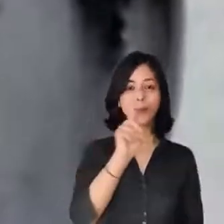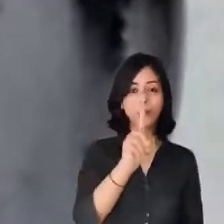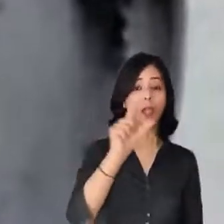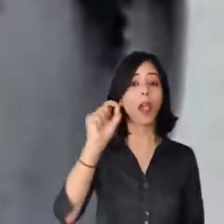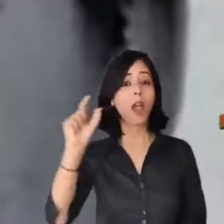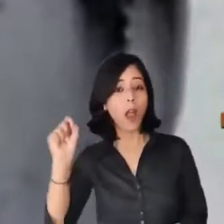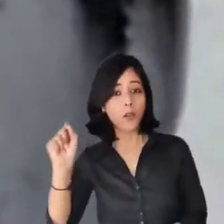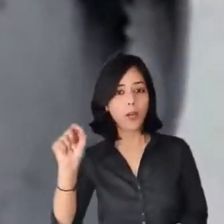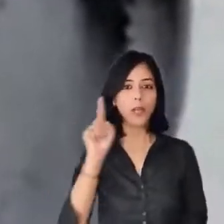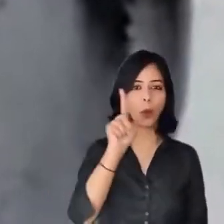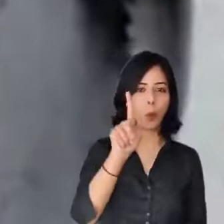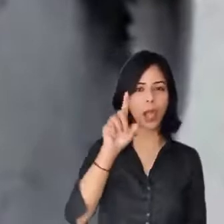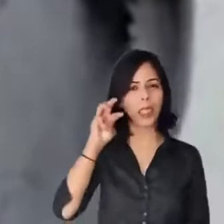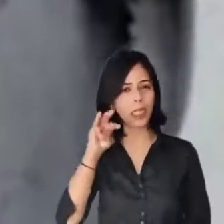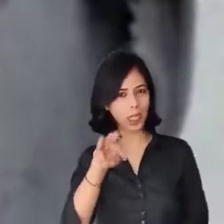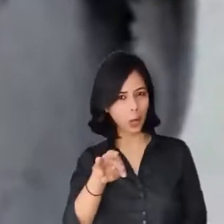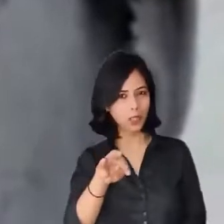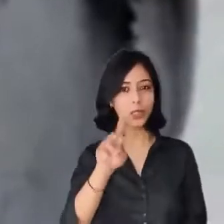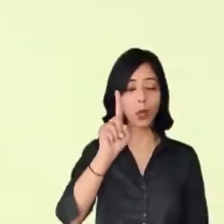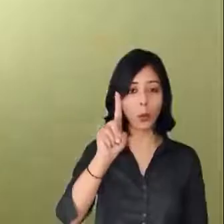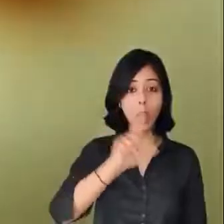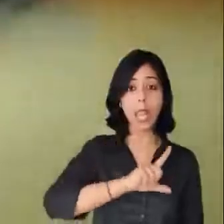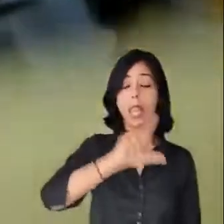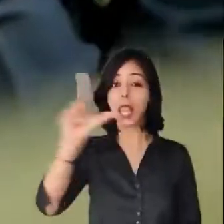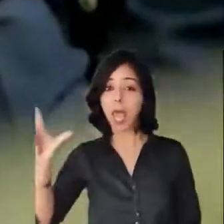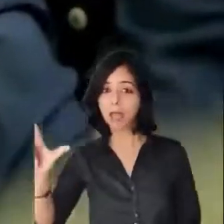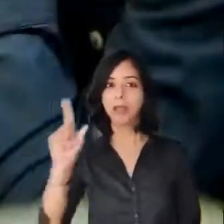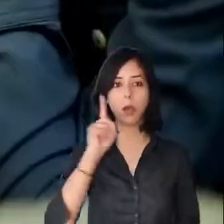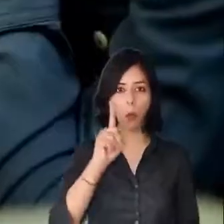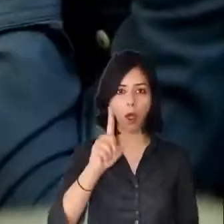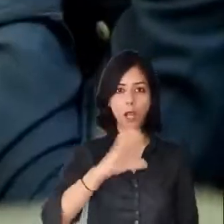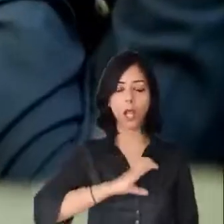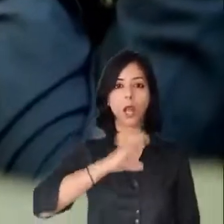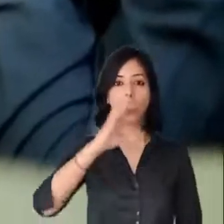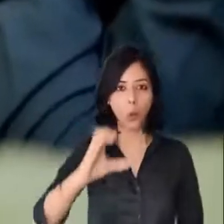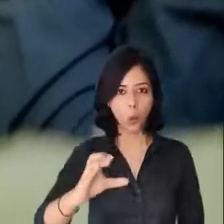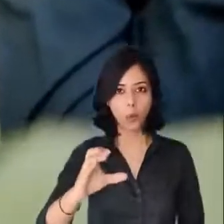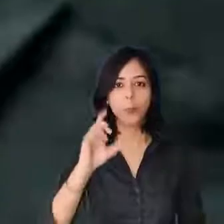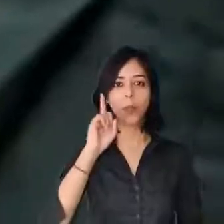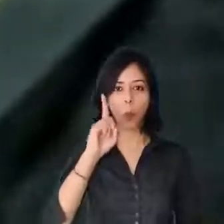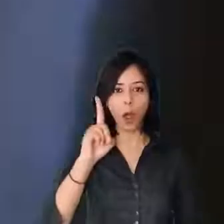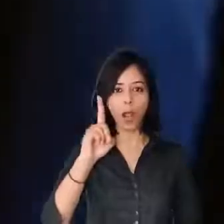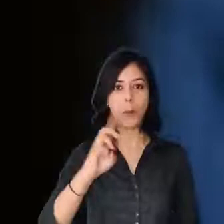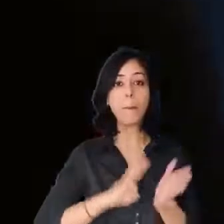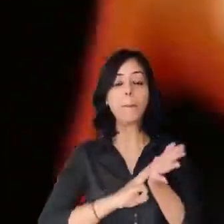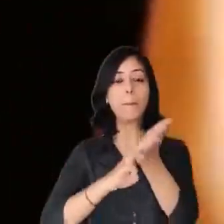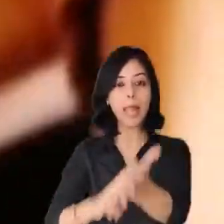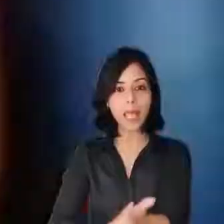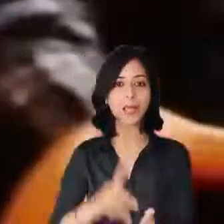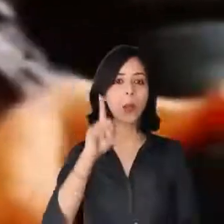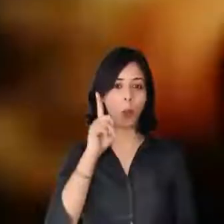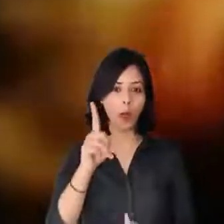Cuando los investigadores le revelaron a Paxton lo que les había contado Jimmy Martin, el joven de 15 años alegó que había matado a